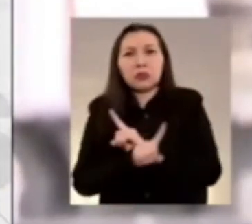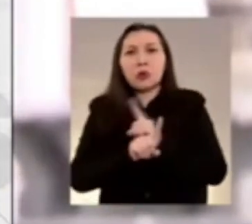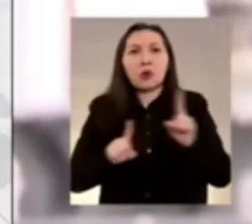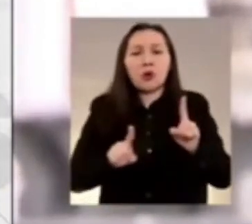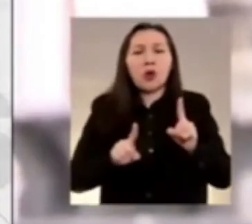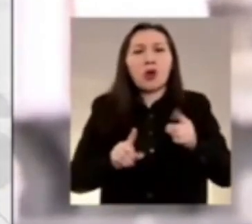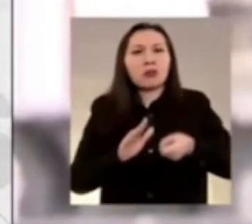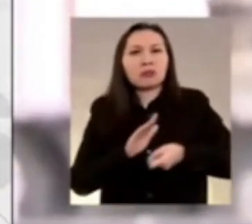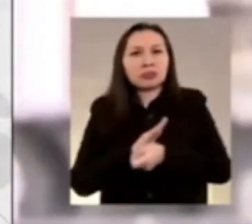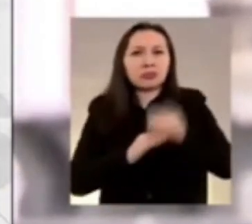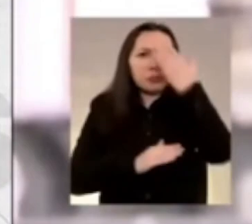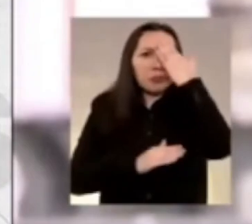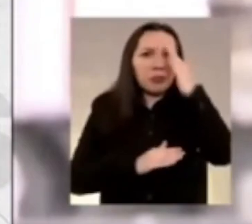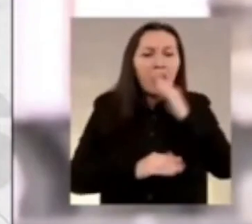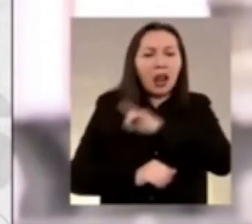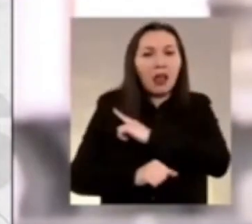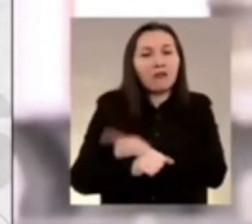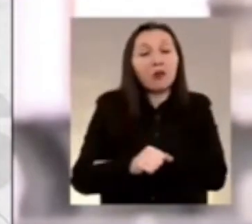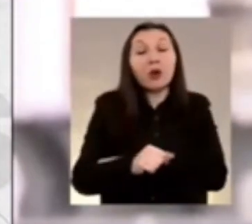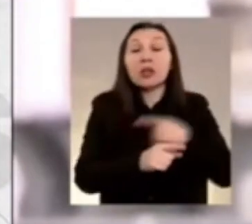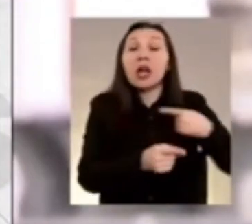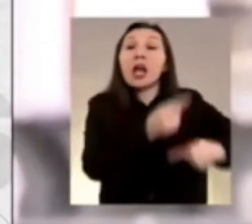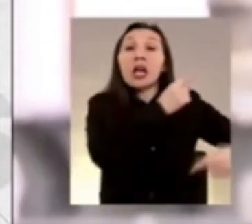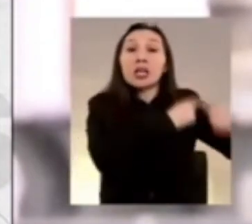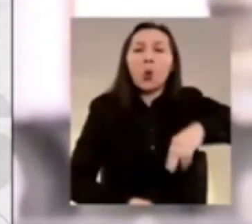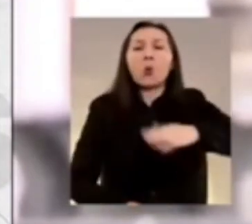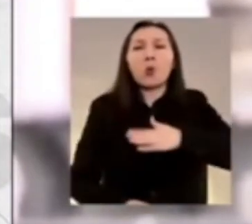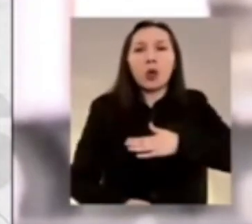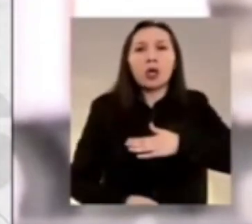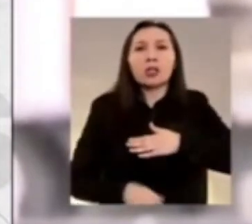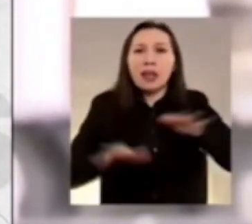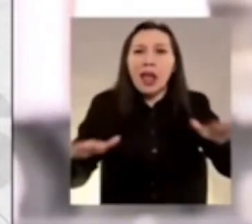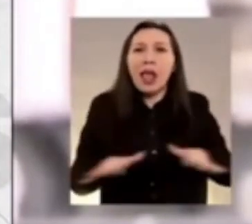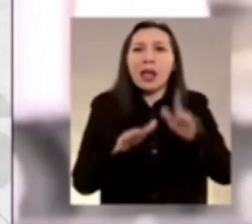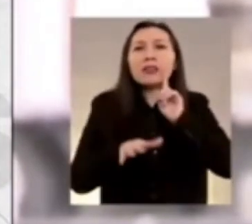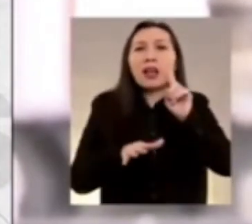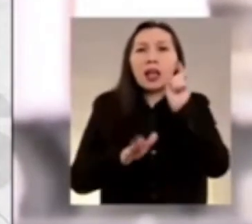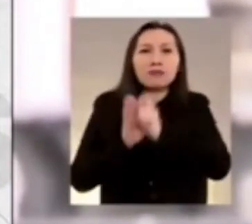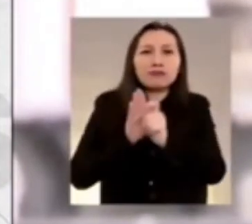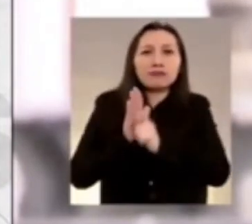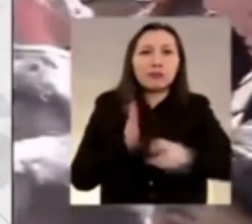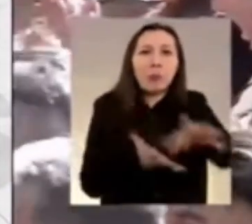el crimen, ni con la fuerza. La historia es nuestra y la hacen los pueblos.